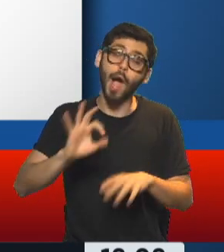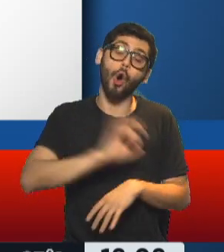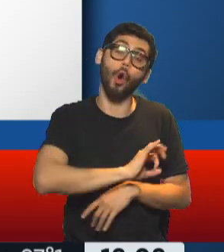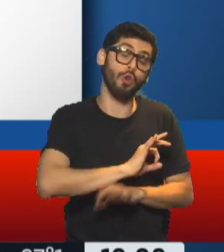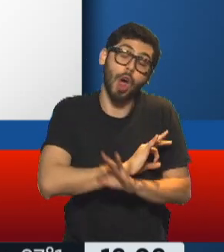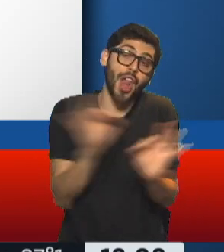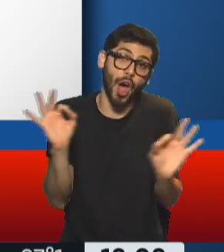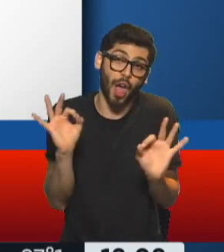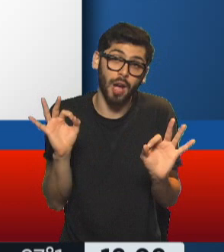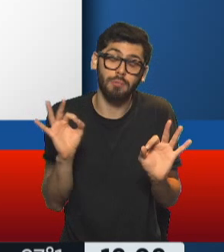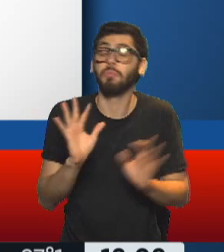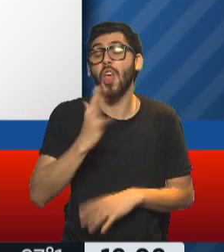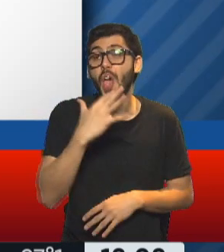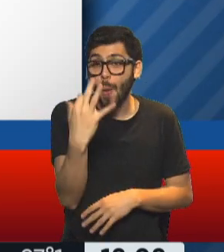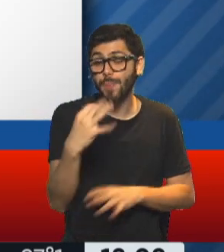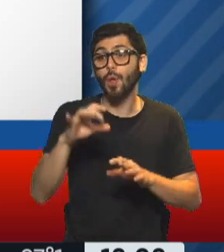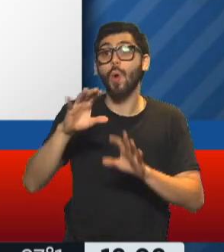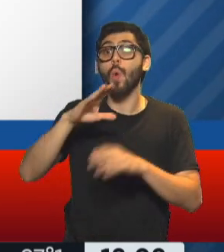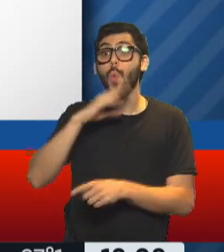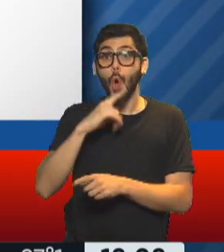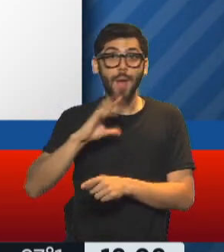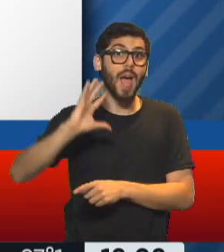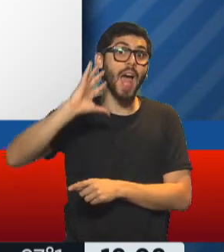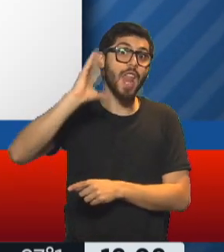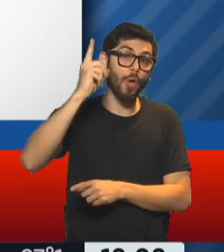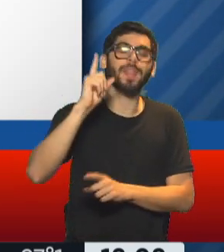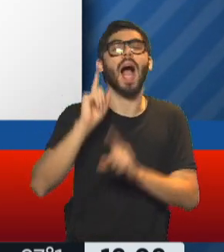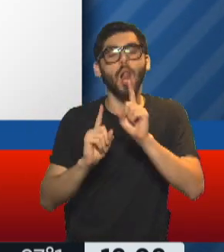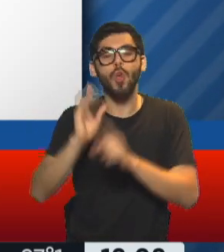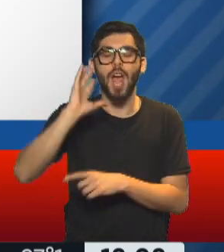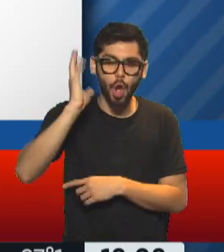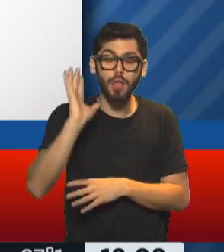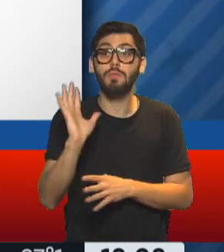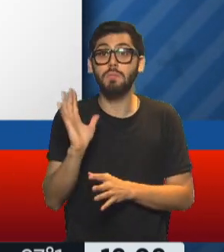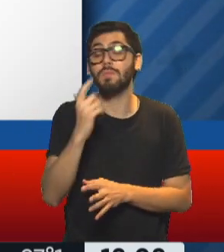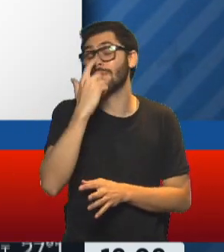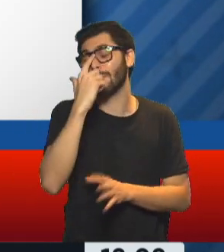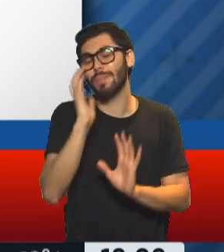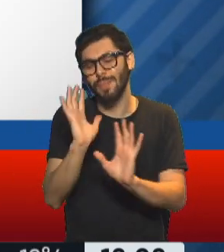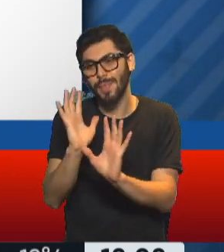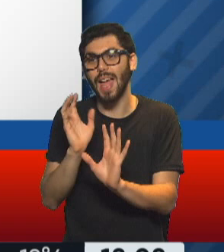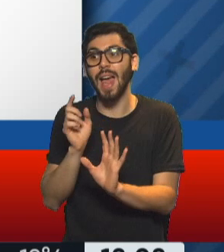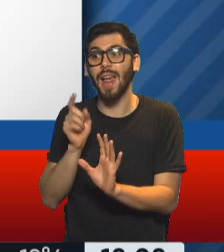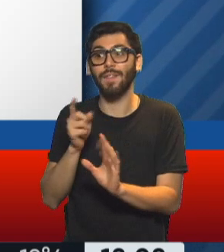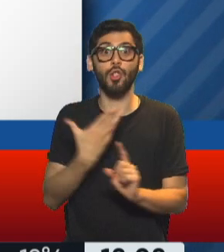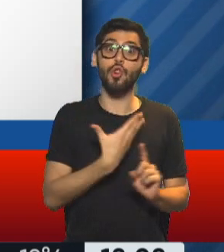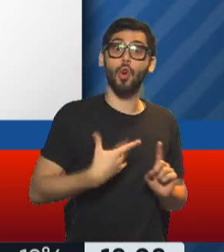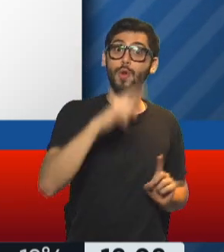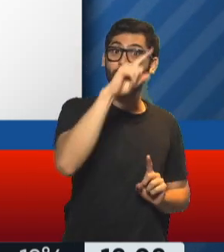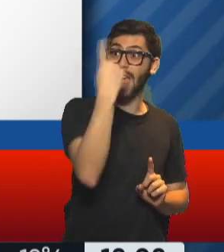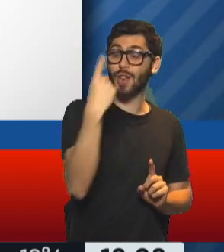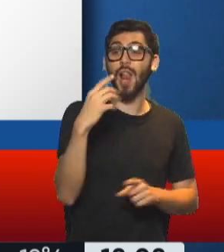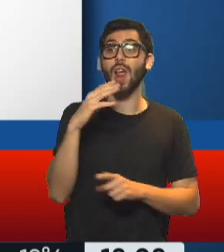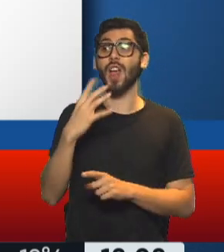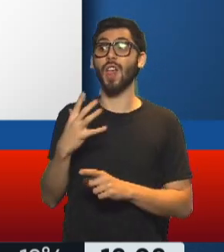también es cierto que en Boca están enojados en algunos aspectos. Y eso que tiene muy buen diálogo con el gobierno nacional,